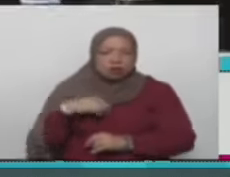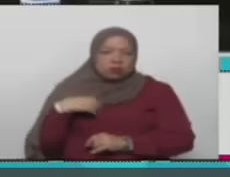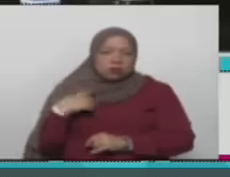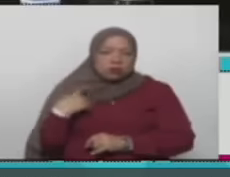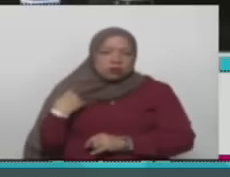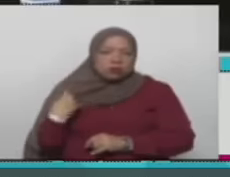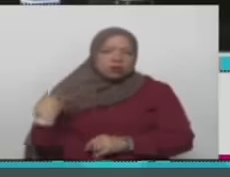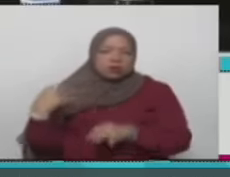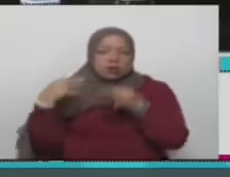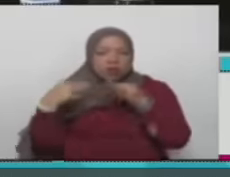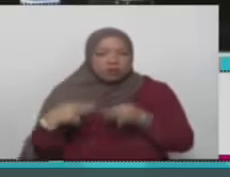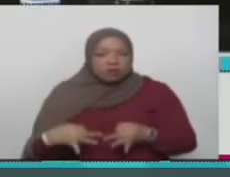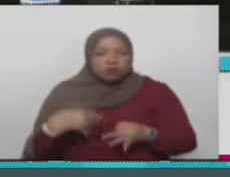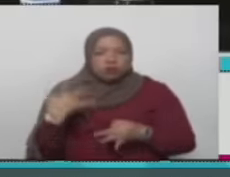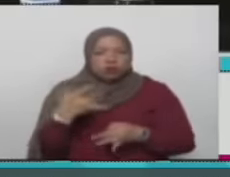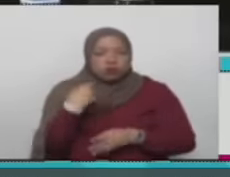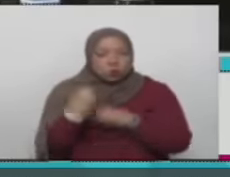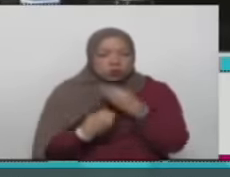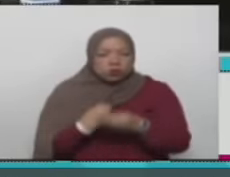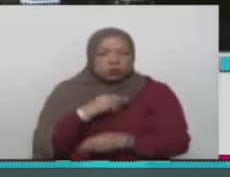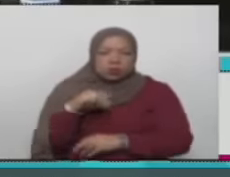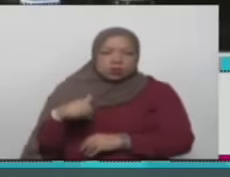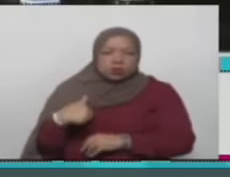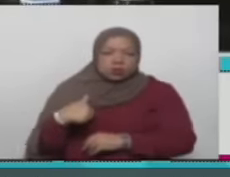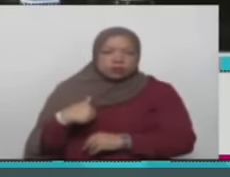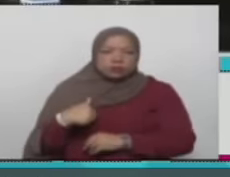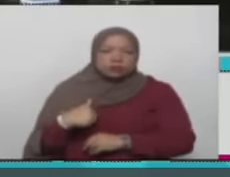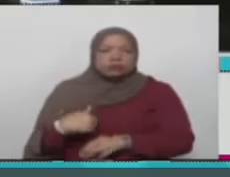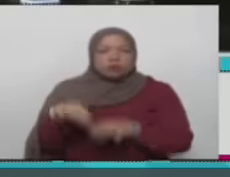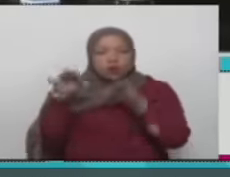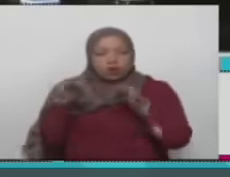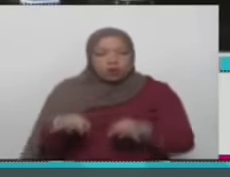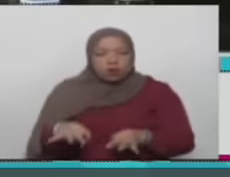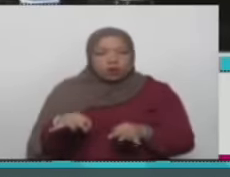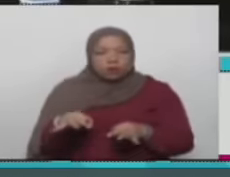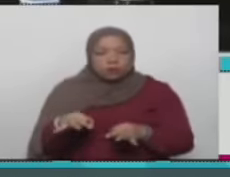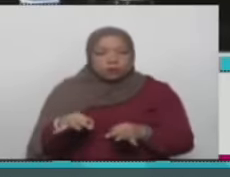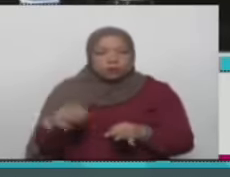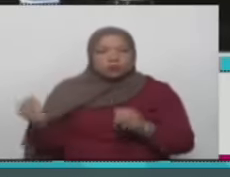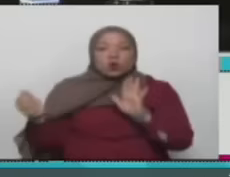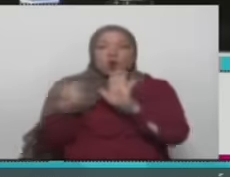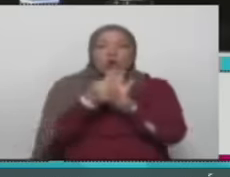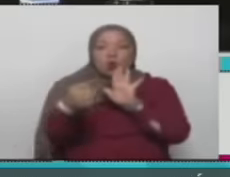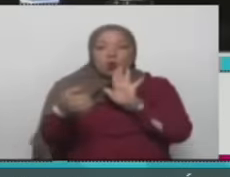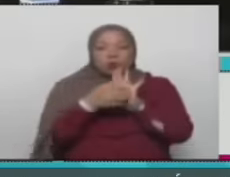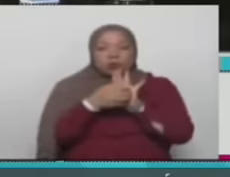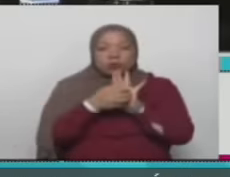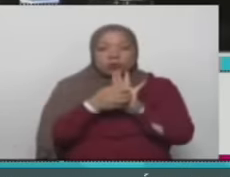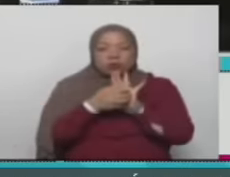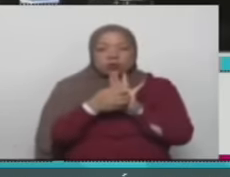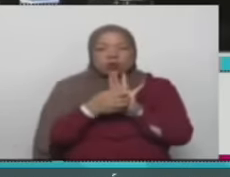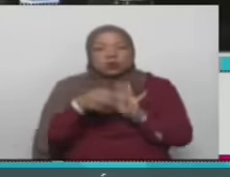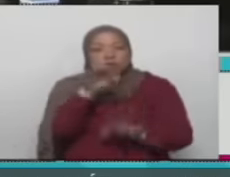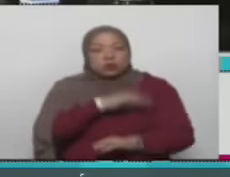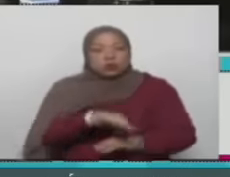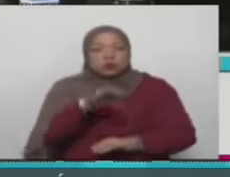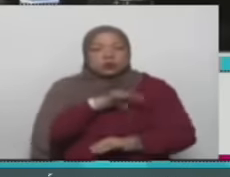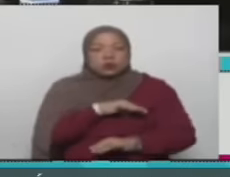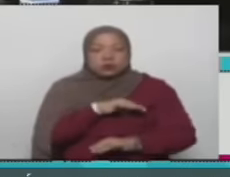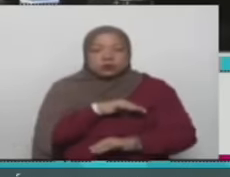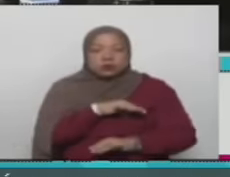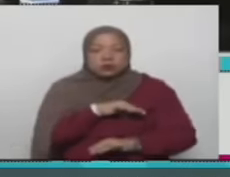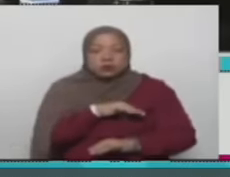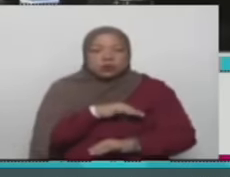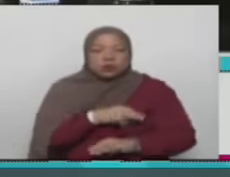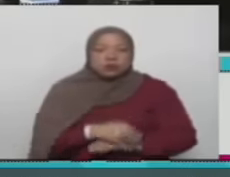la firmeza constitucional, con la fortaleza, porque el golpe es contra el Estado y la sociedad.